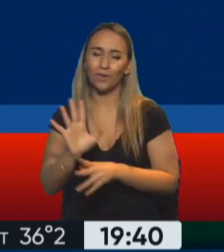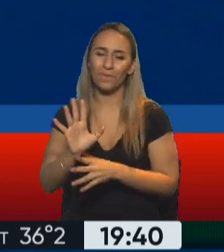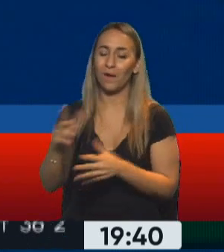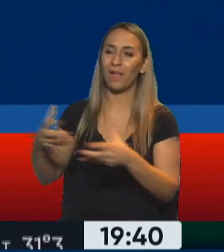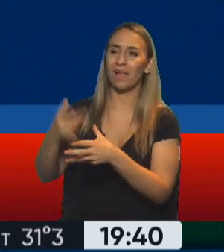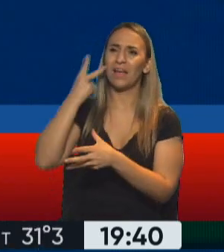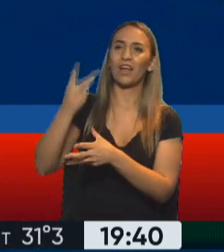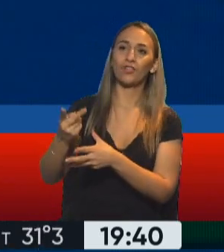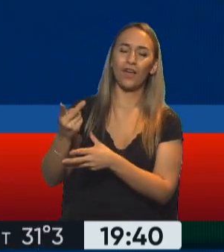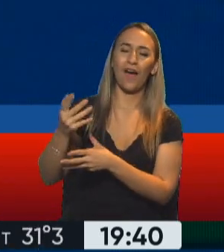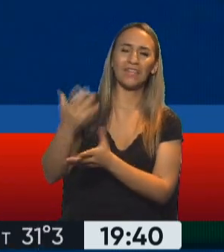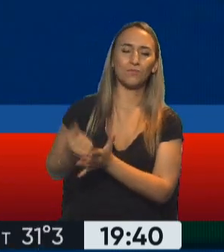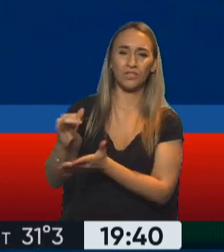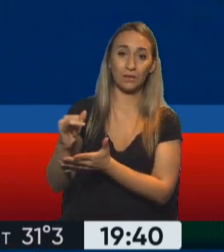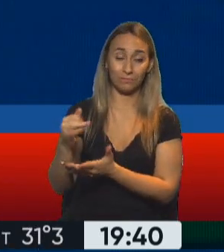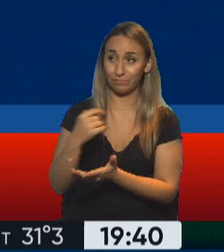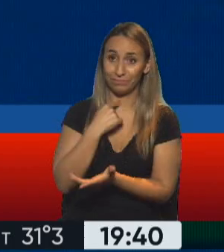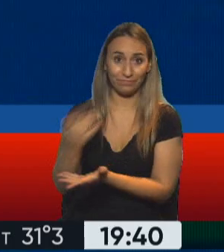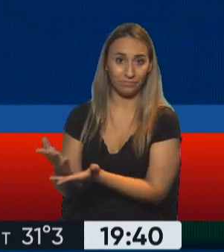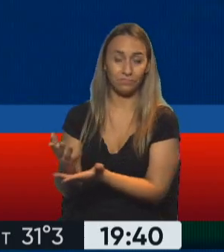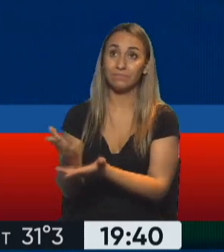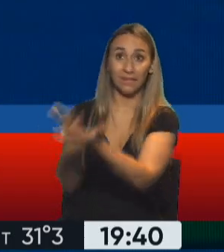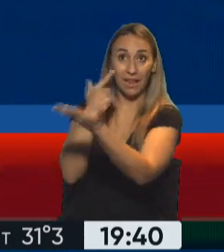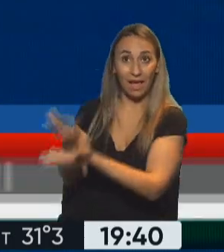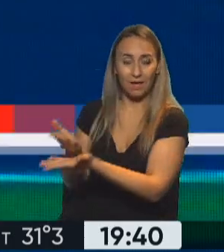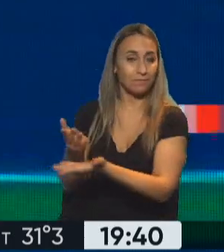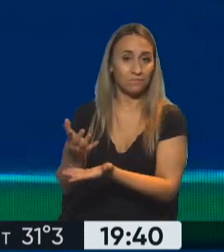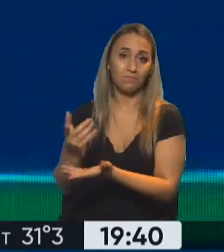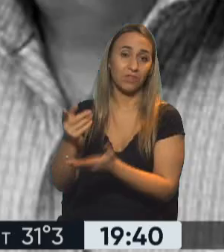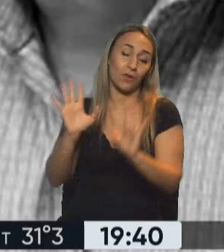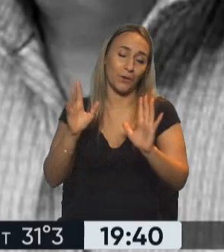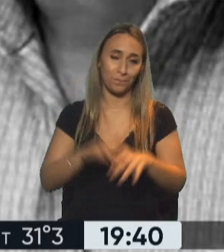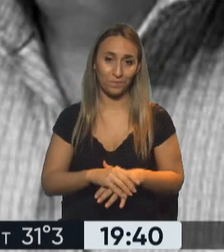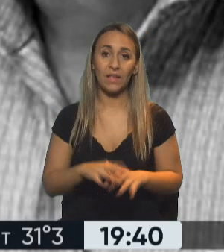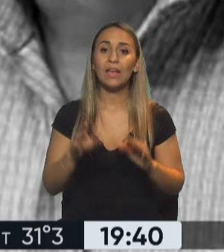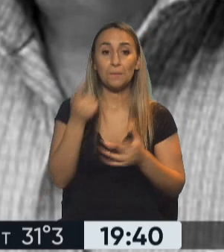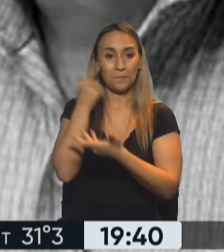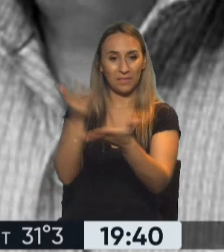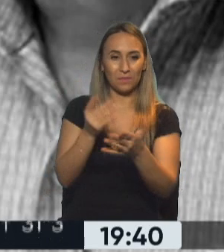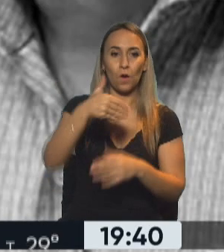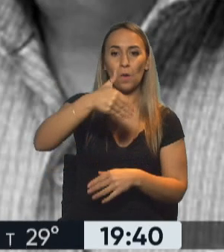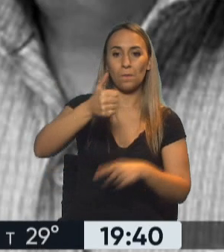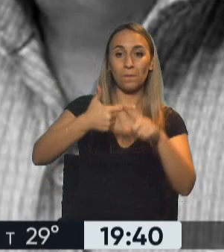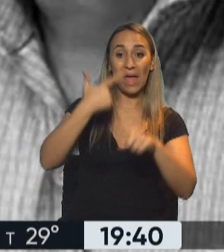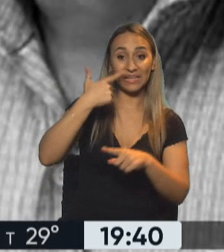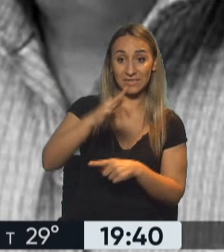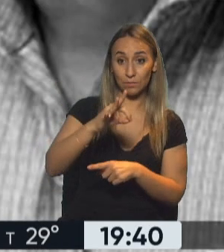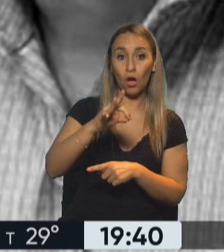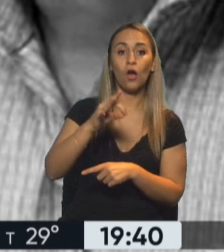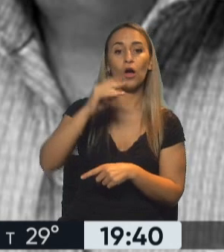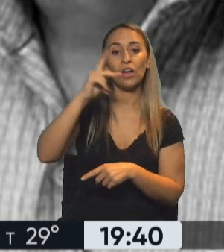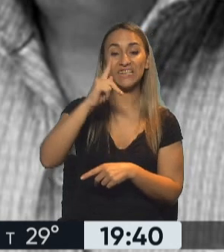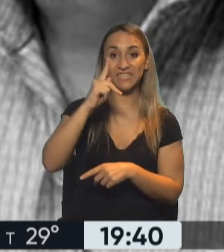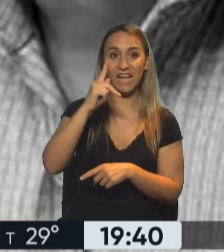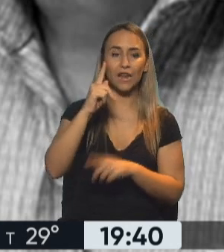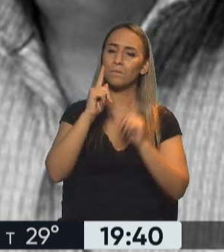digamos. Vamos a compartir declaraciones de Máximo Kirchner, que viene manejando una línea. Sí, vamos a compartir una placa, que viene manejando esta línea